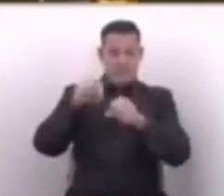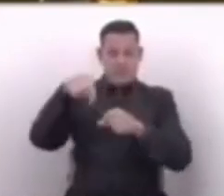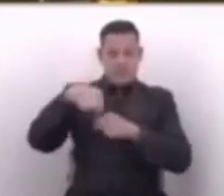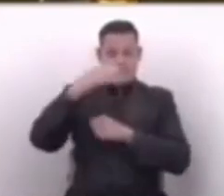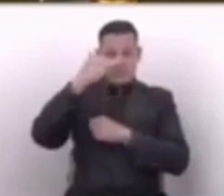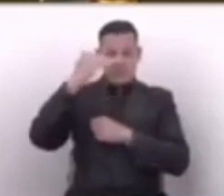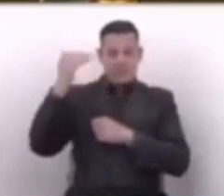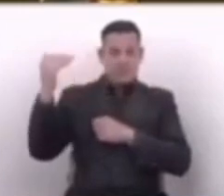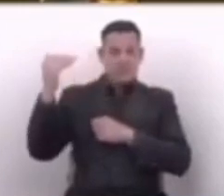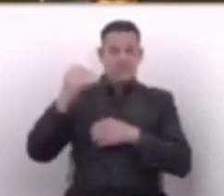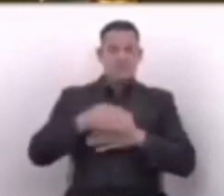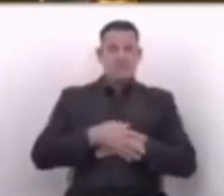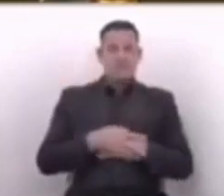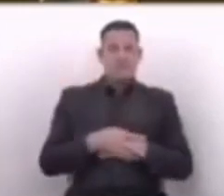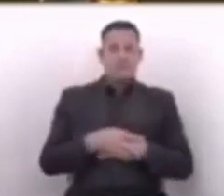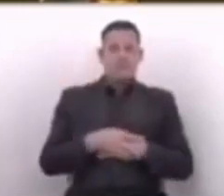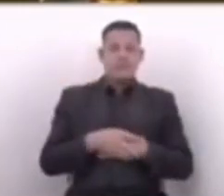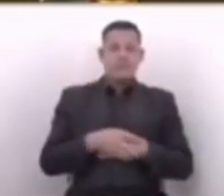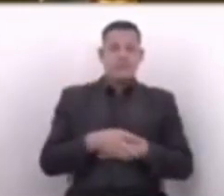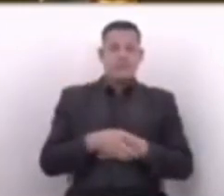este país.